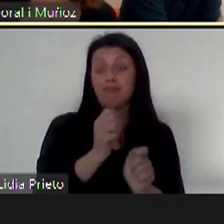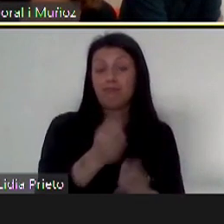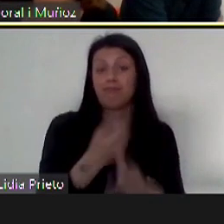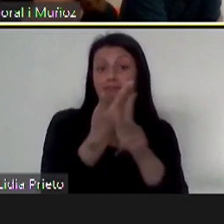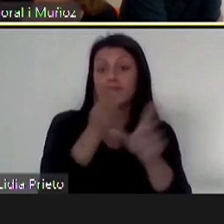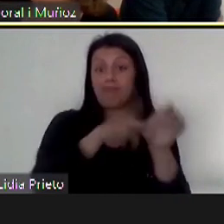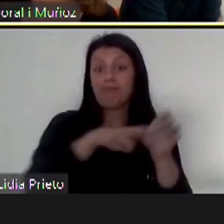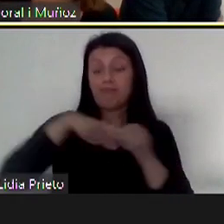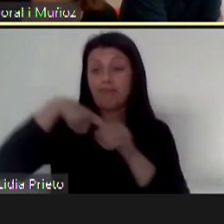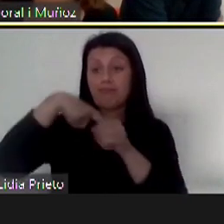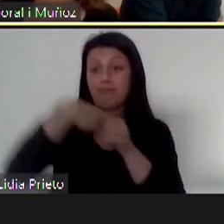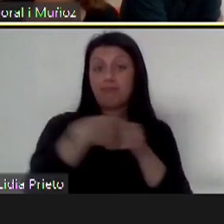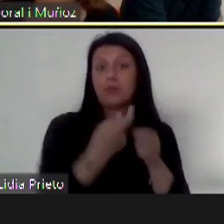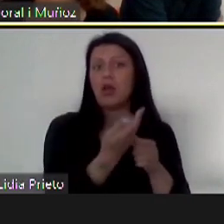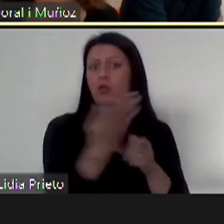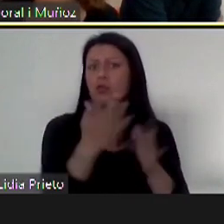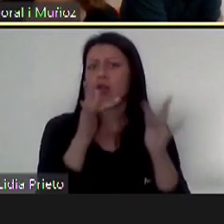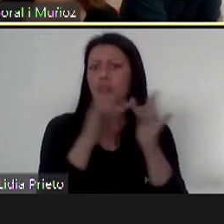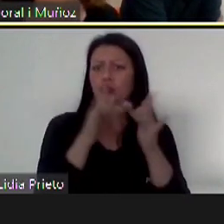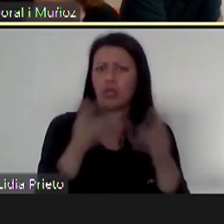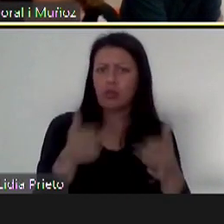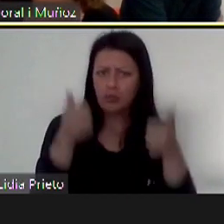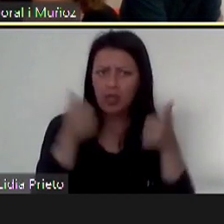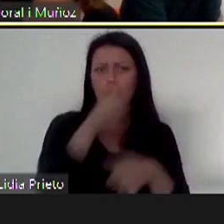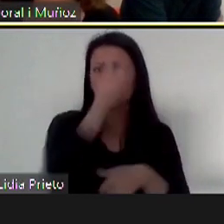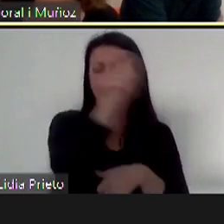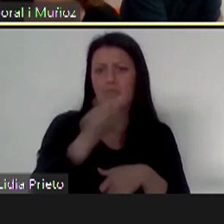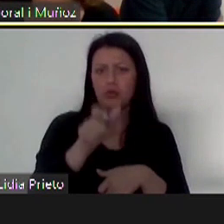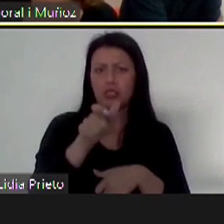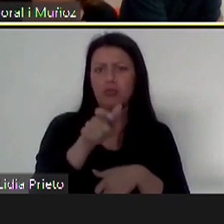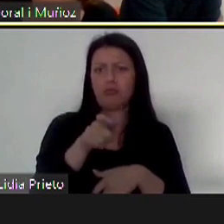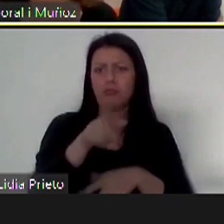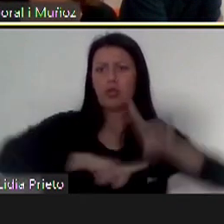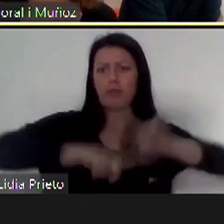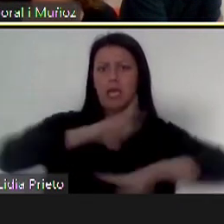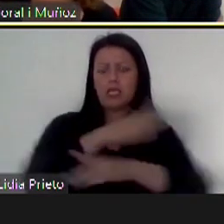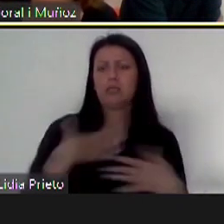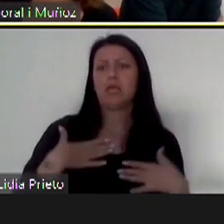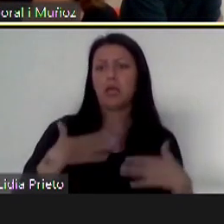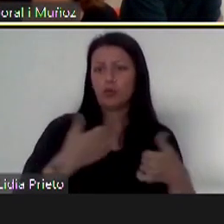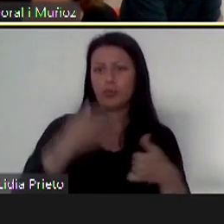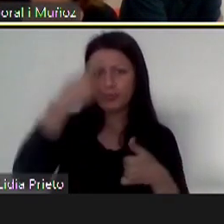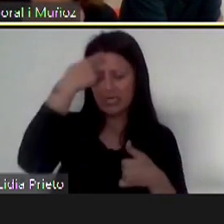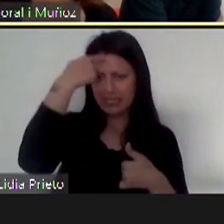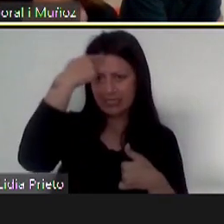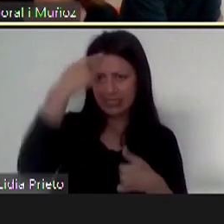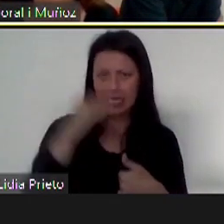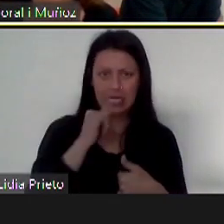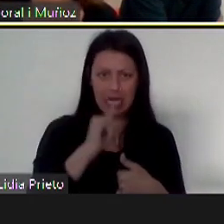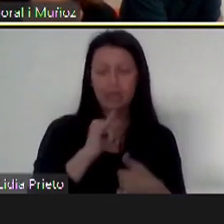hayáis tenido más contacto, ¿no?, con personas con problemas de salud mental o tengáis más conocimiento al